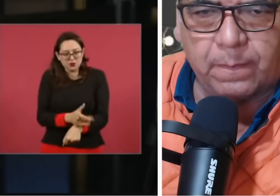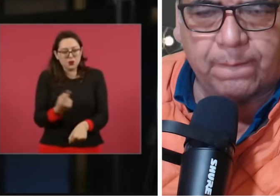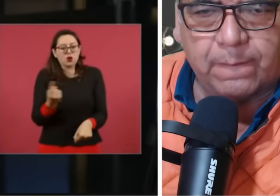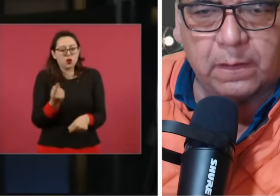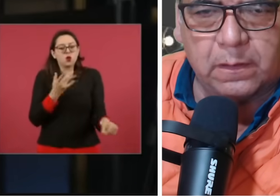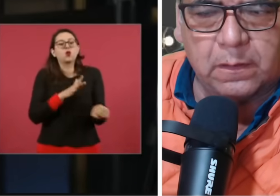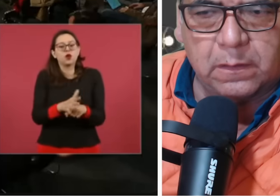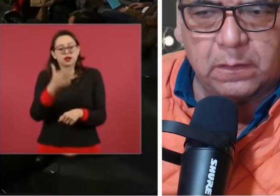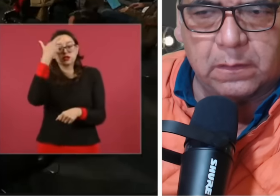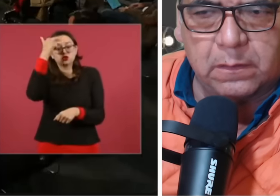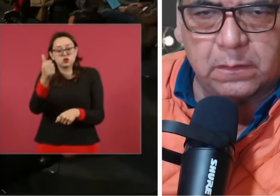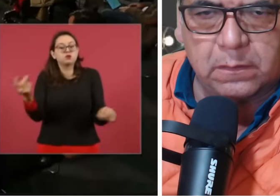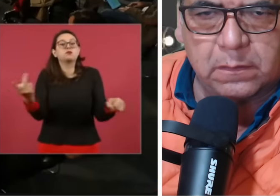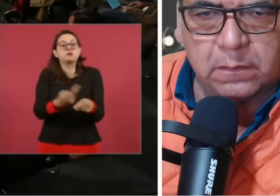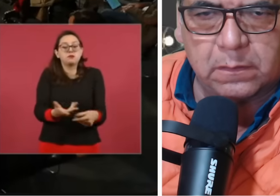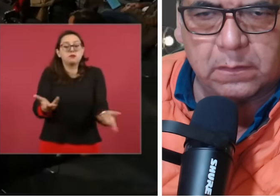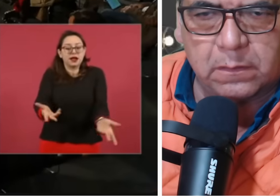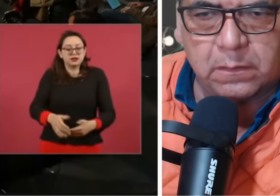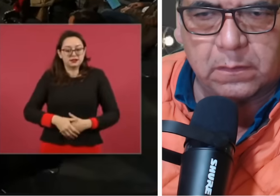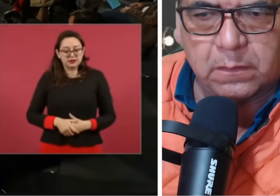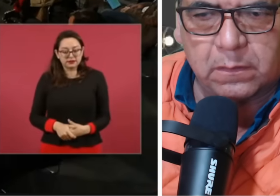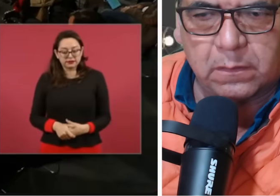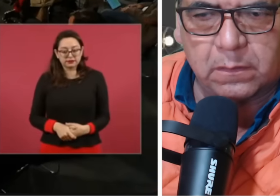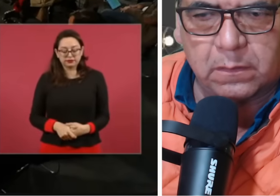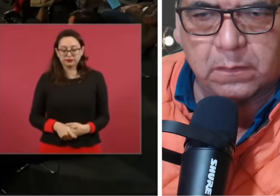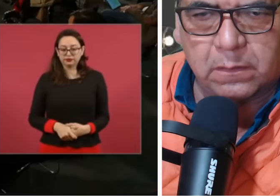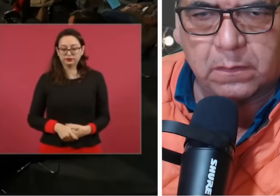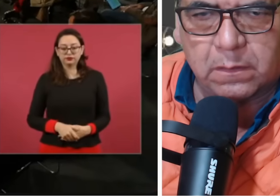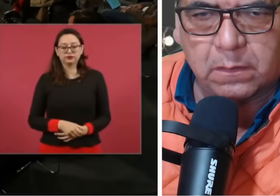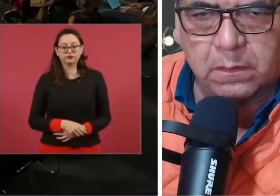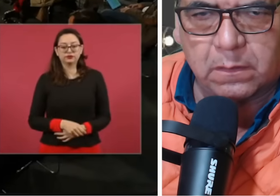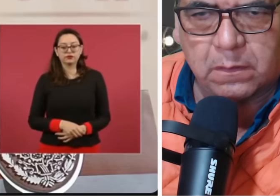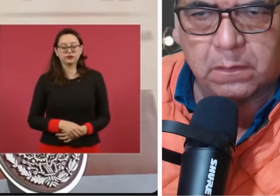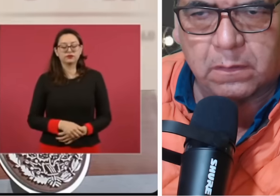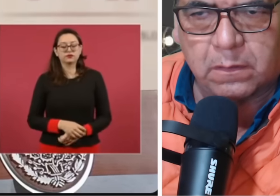esta masacre. Todavía no tenemos